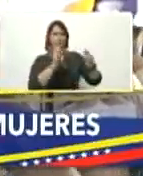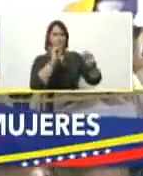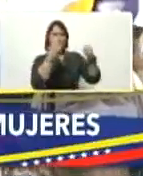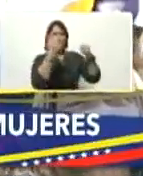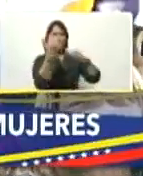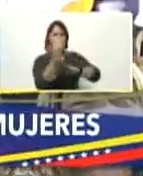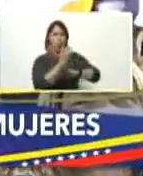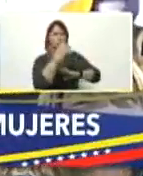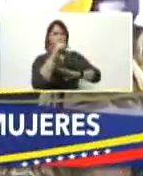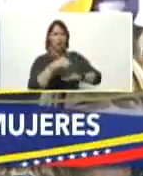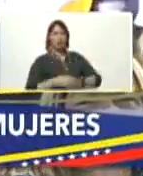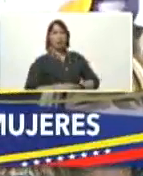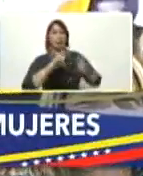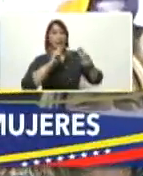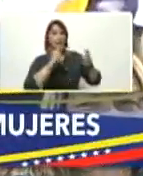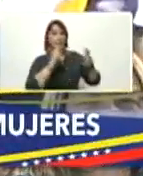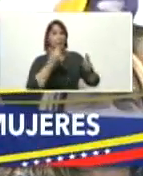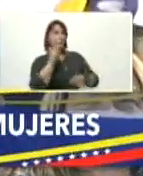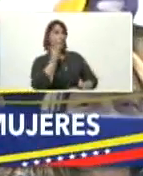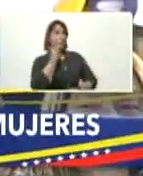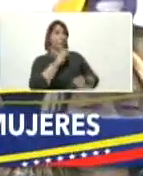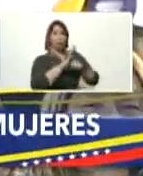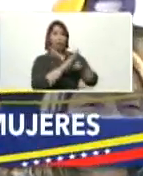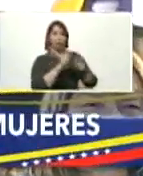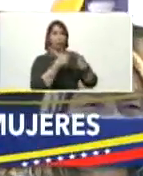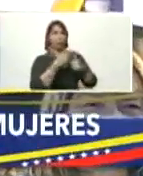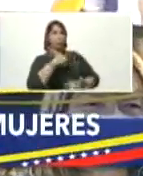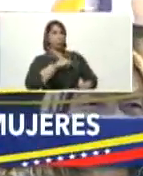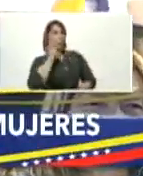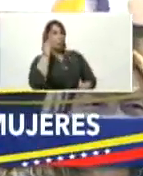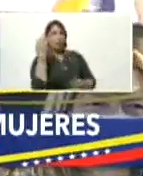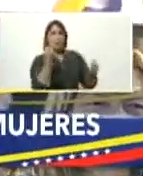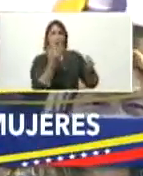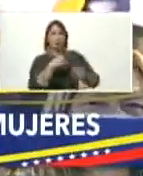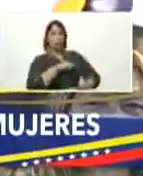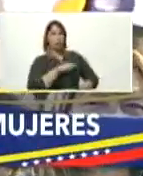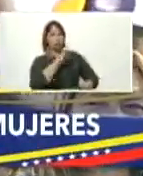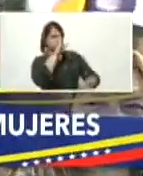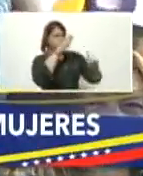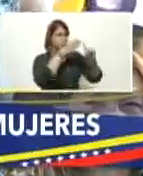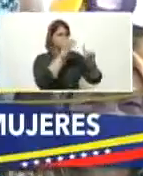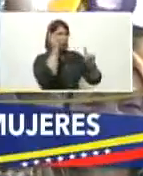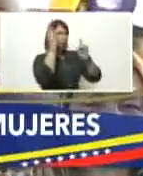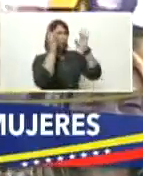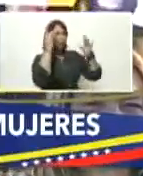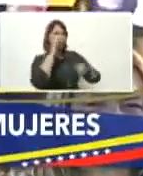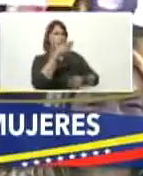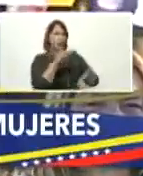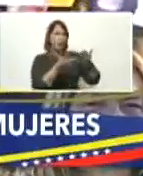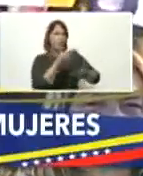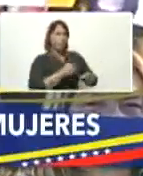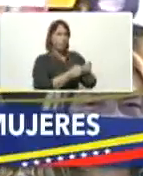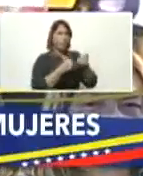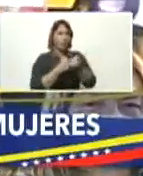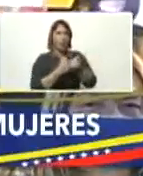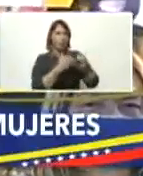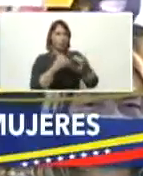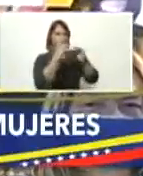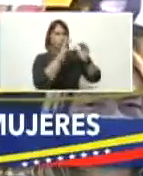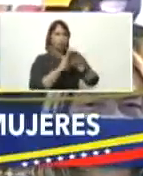pero también el tema de la pandemia. Y entonces nosotras como mujeres siempre estamos de creativas, de solidarias y entre nosotras. Por eso